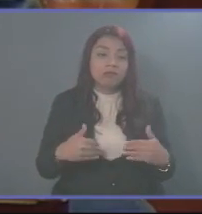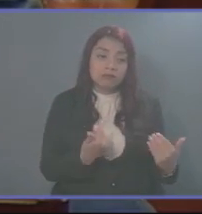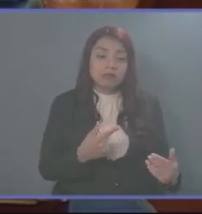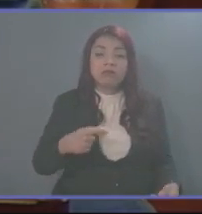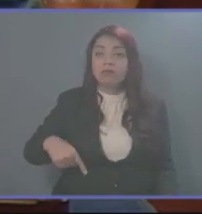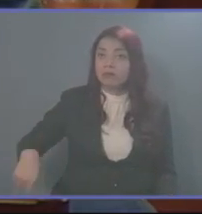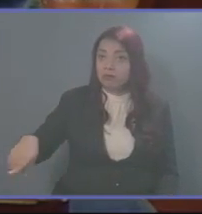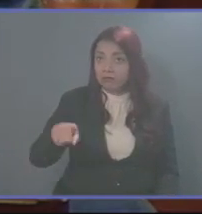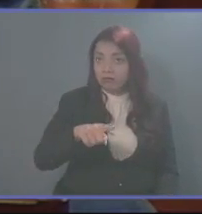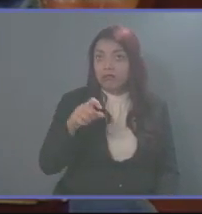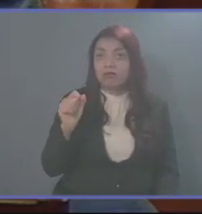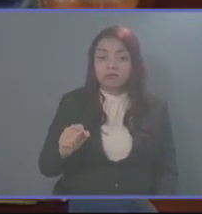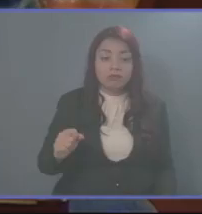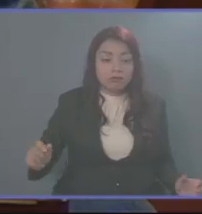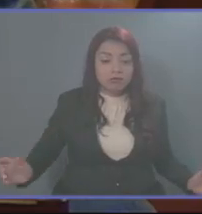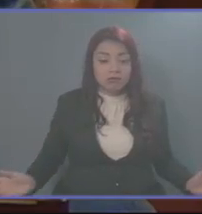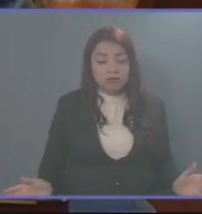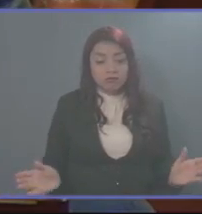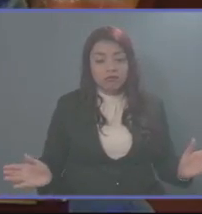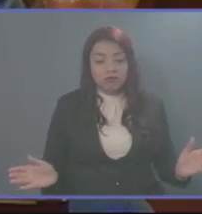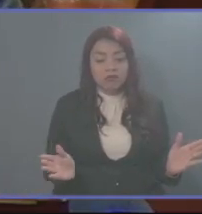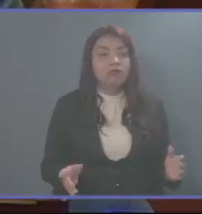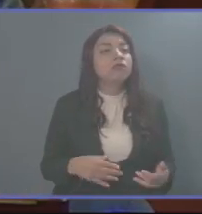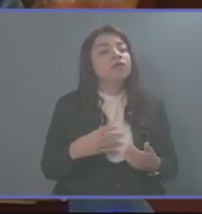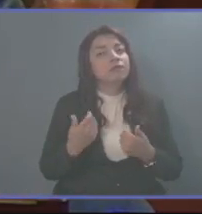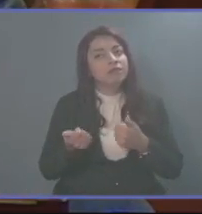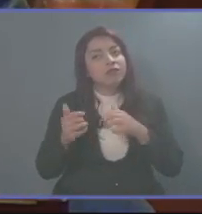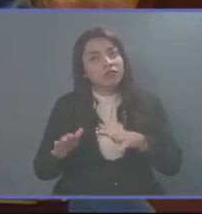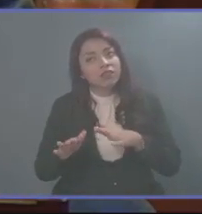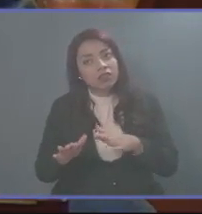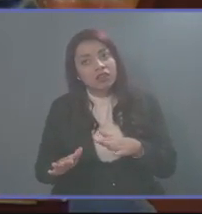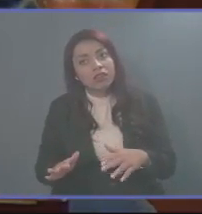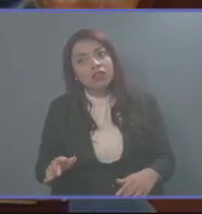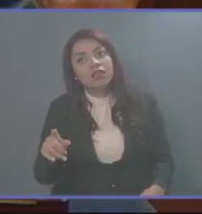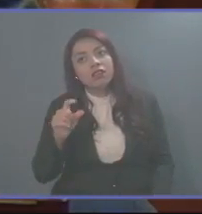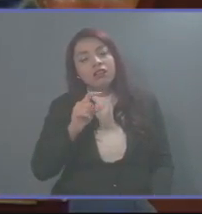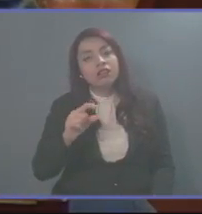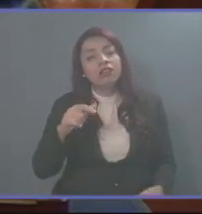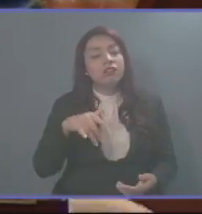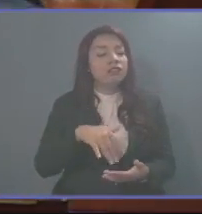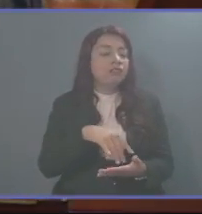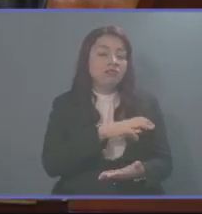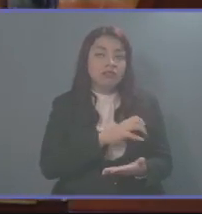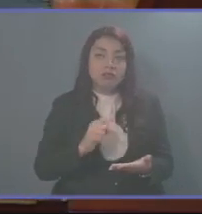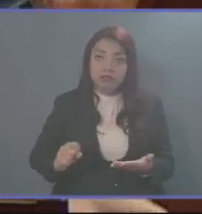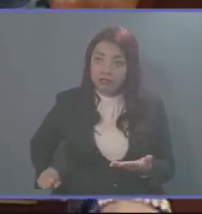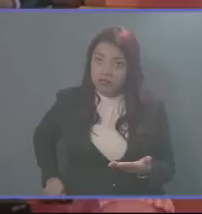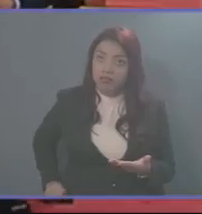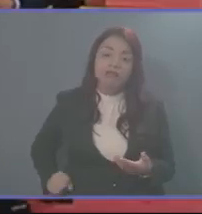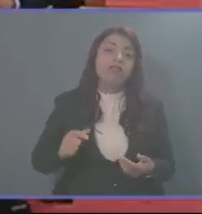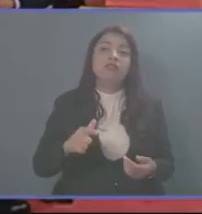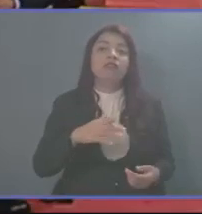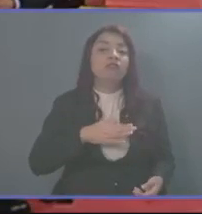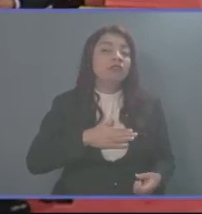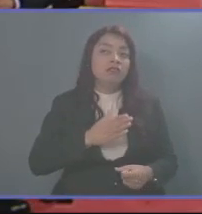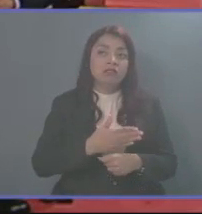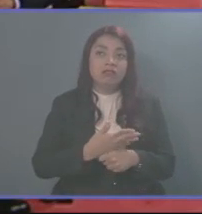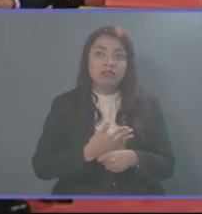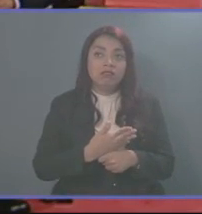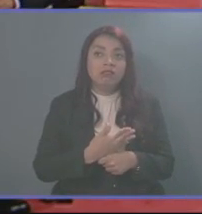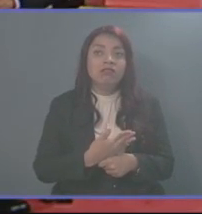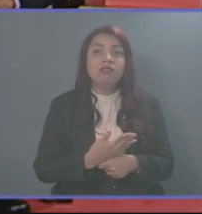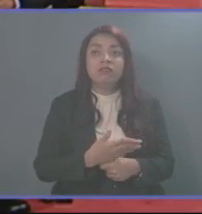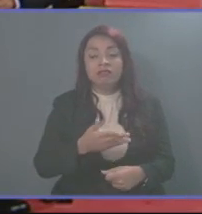ha tratado de sacar adelante. Gracias en nombre de todos los salvadoreños, en nombre de mi partido Alianza